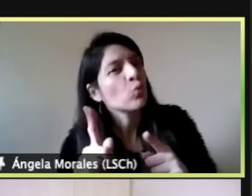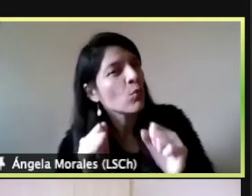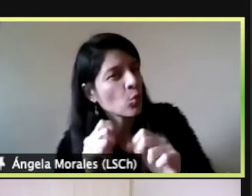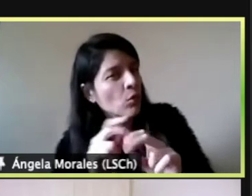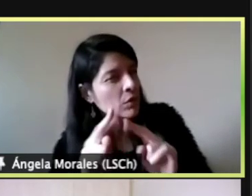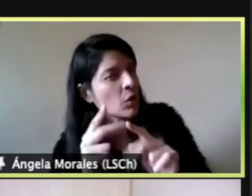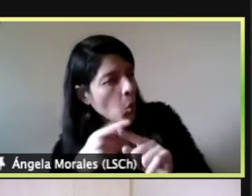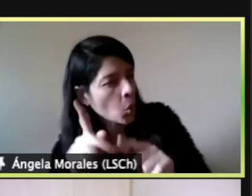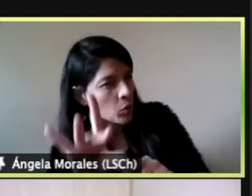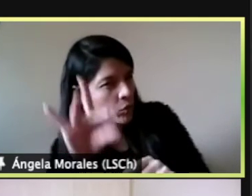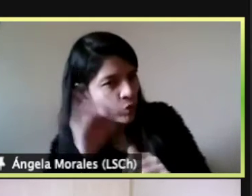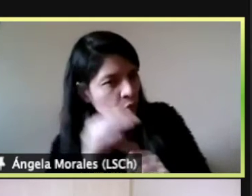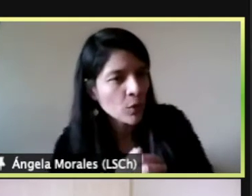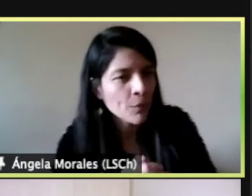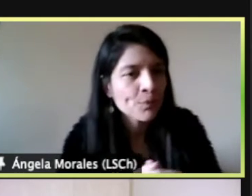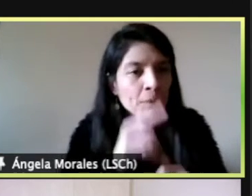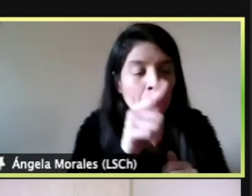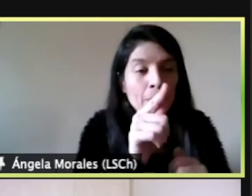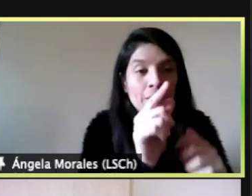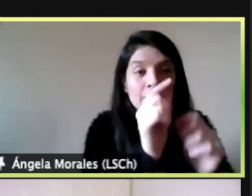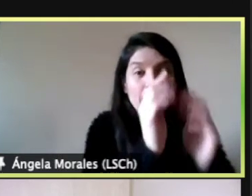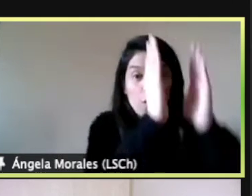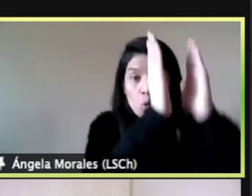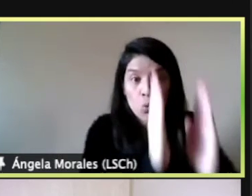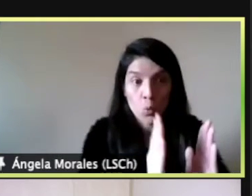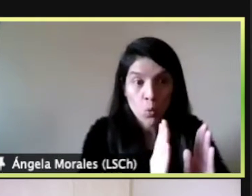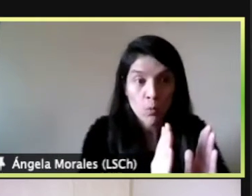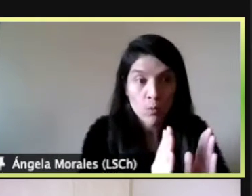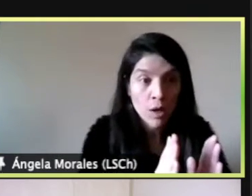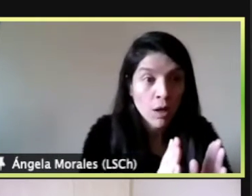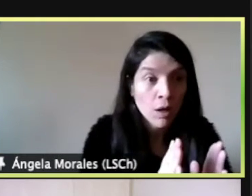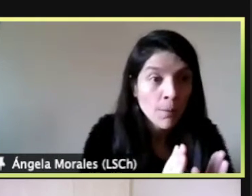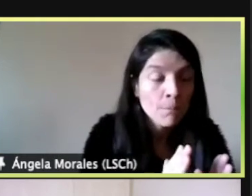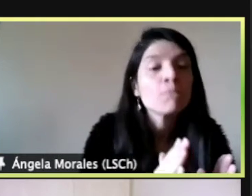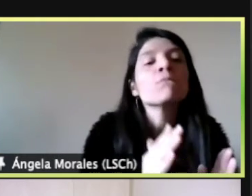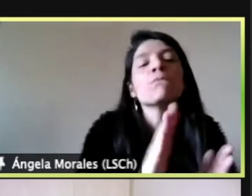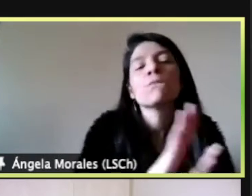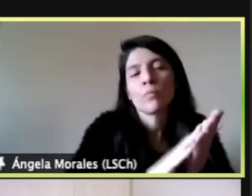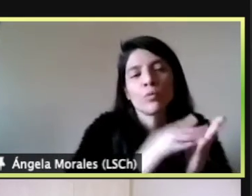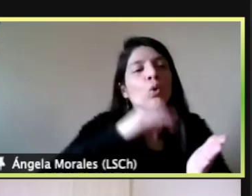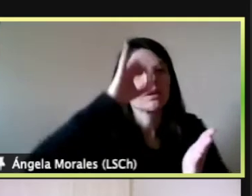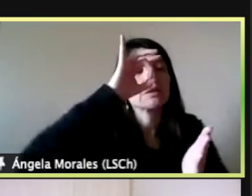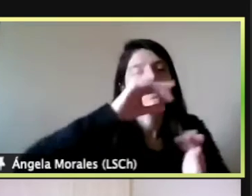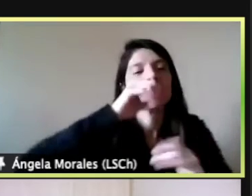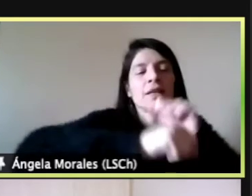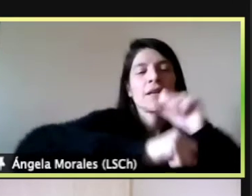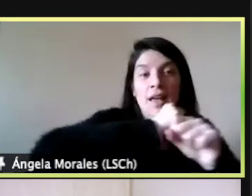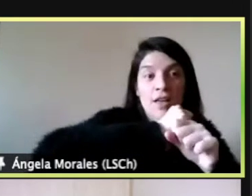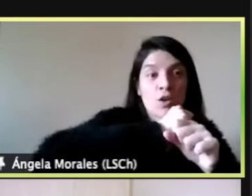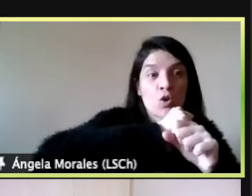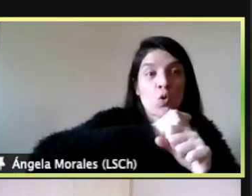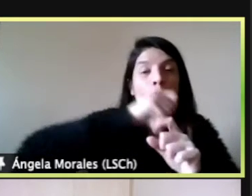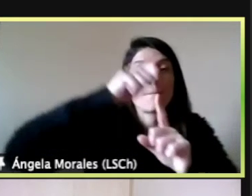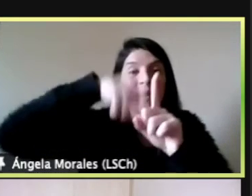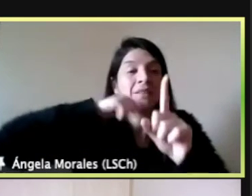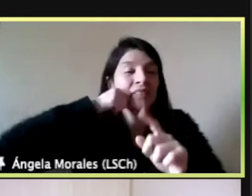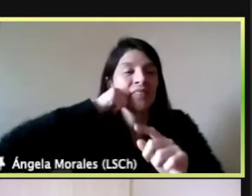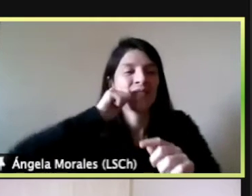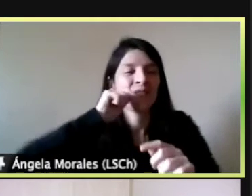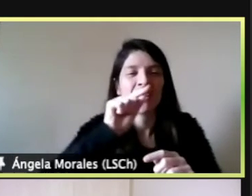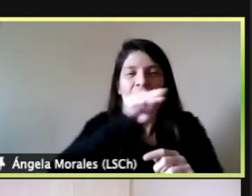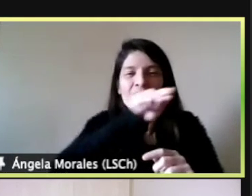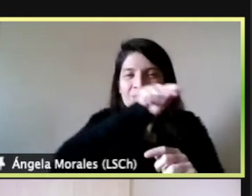esta columna. Ahora yo sé que, por ejemplo, el año y el mes están separados por un guión, entonces yo puedo también